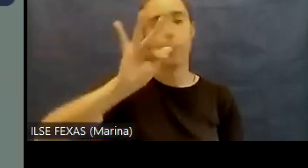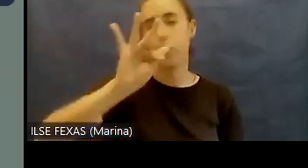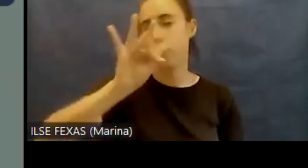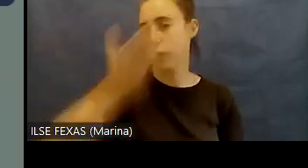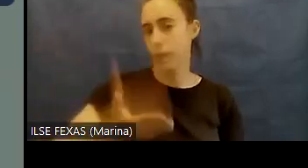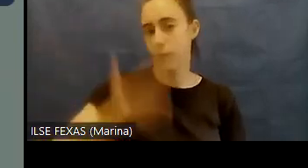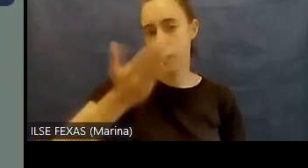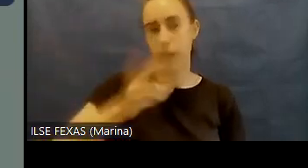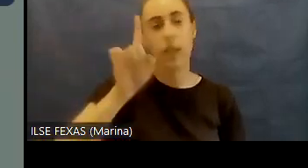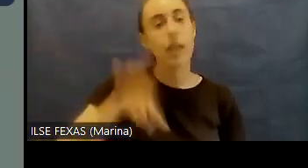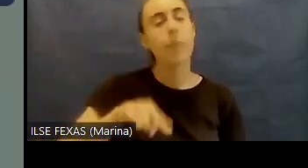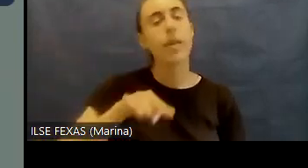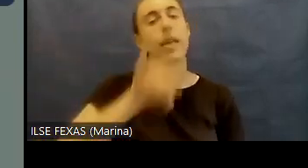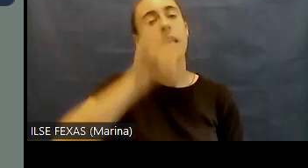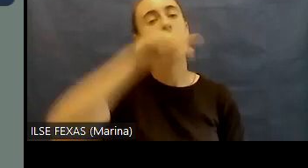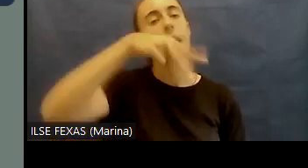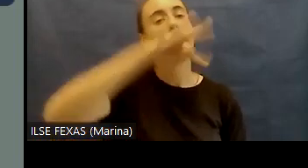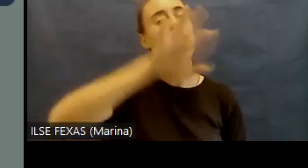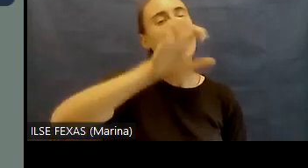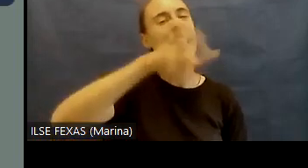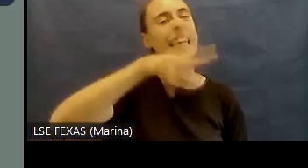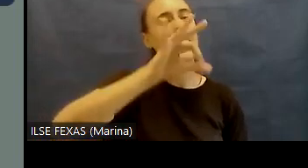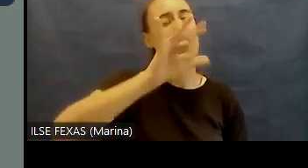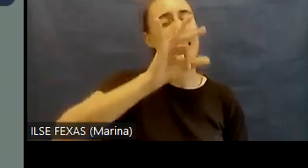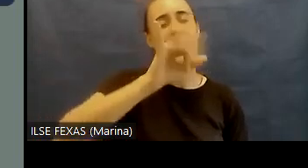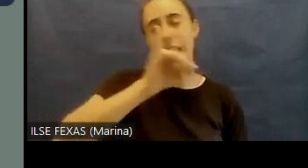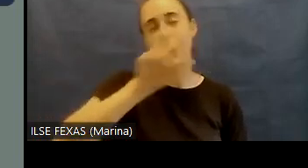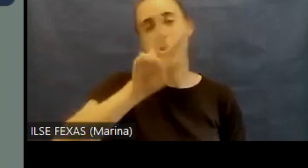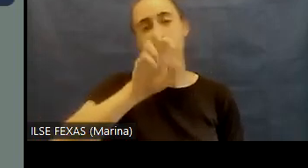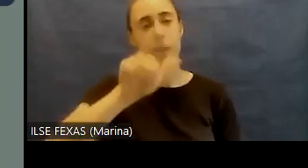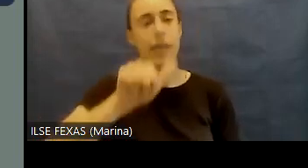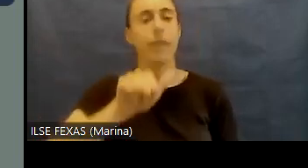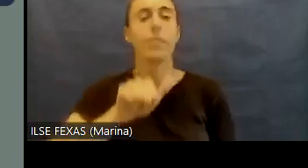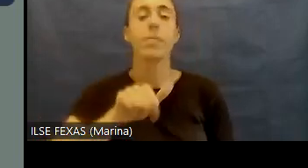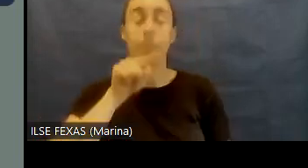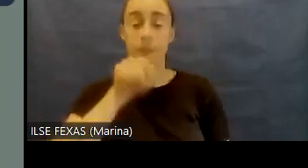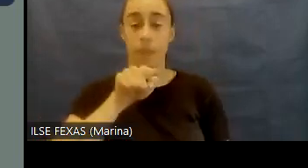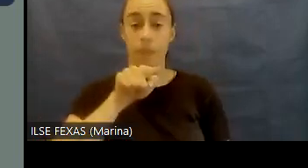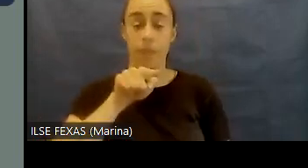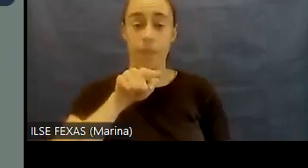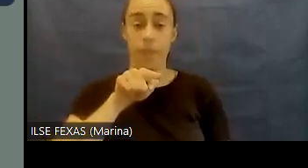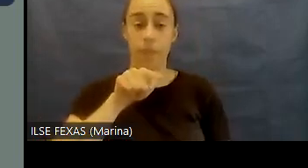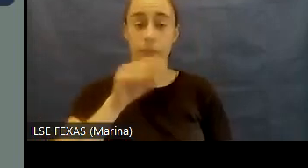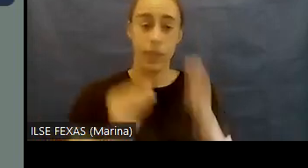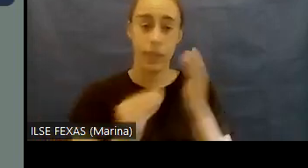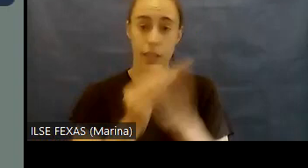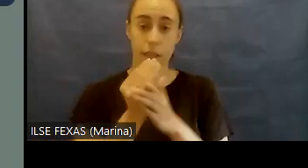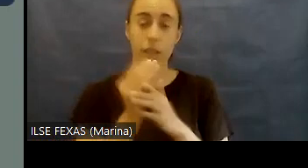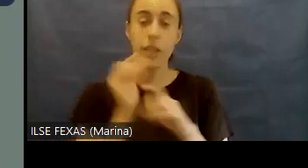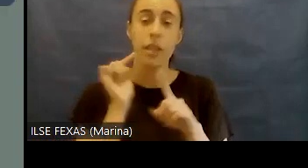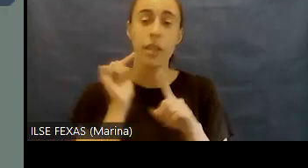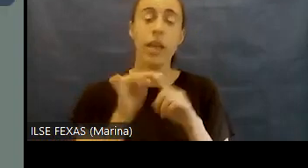el Intensivera, el más indicado. El Active Freedom, como sabéis, sobre todo es para